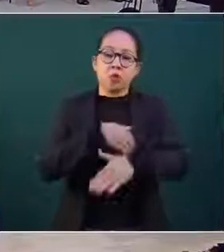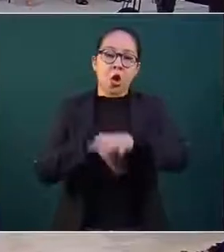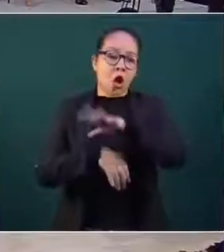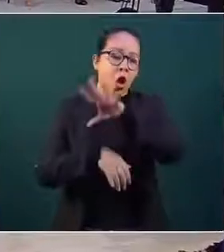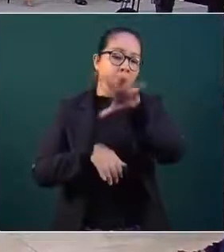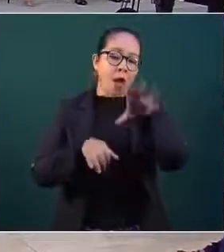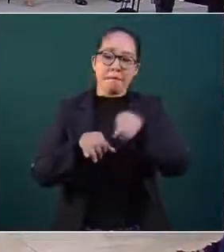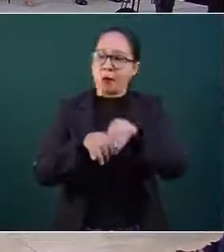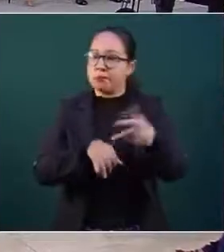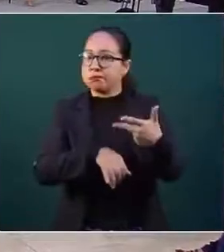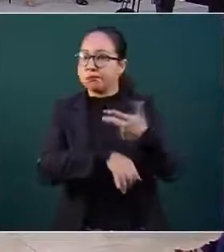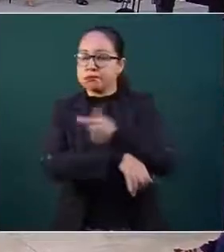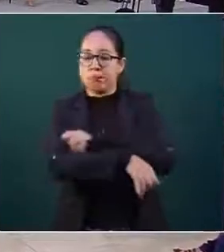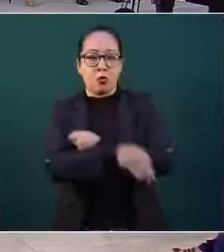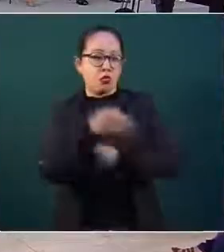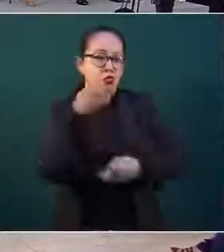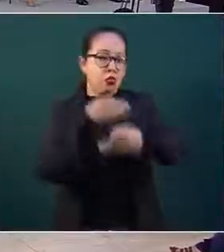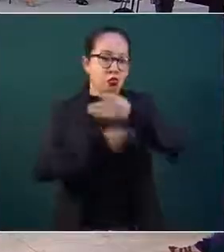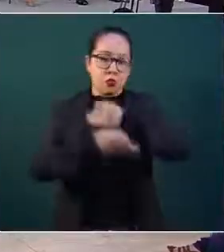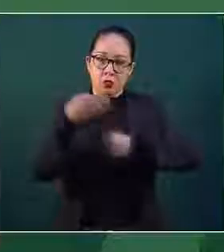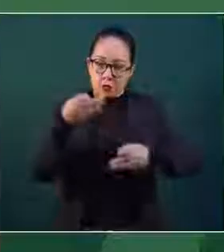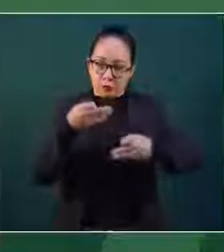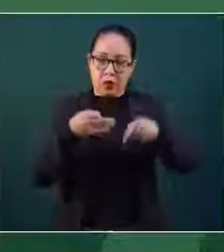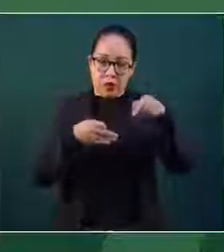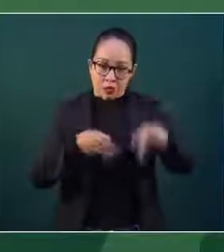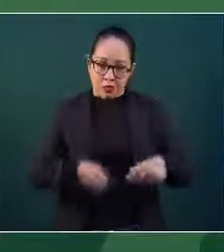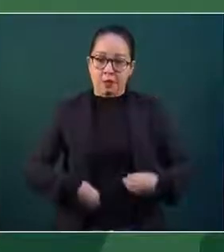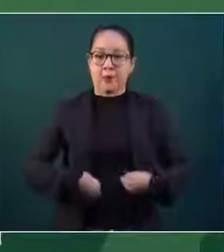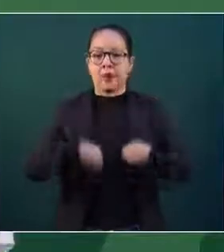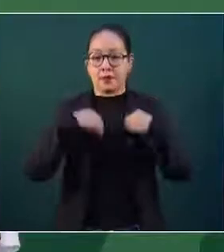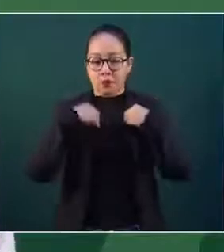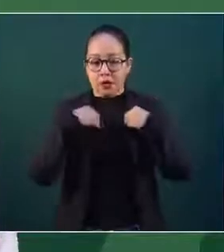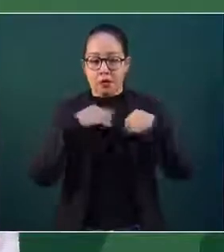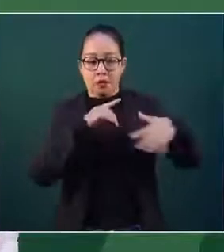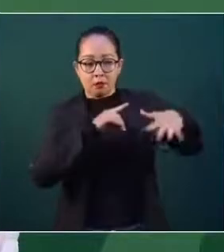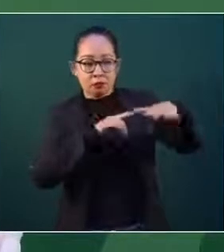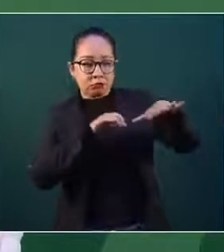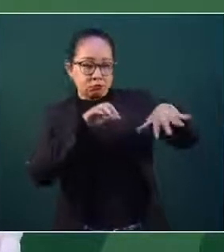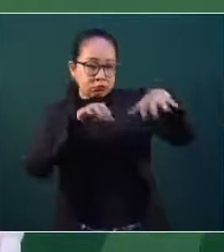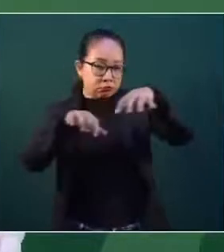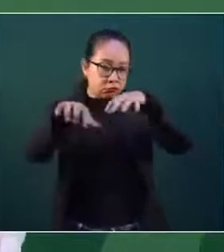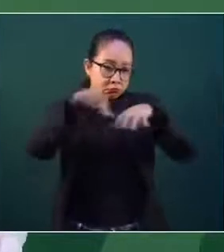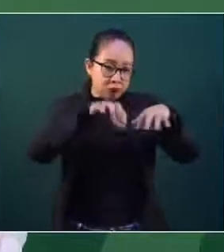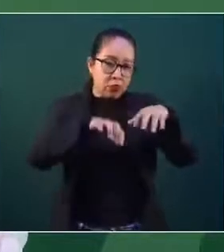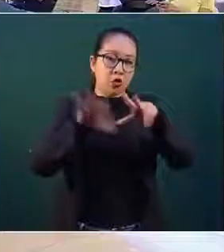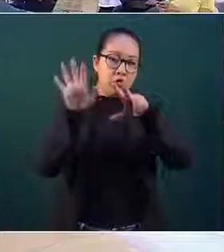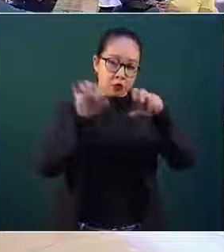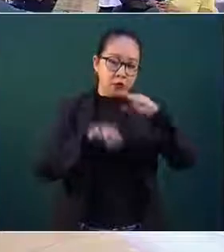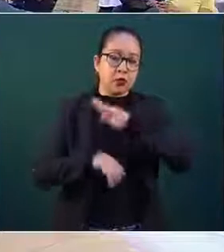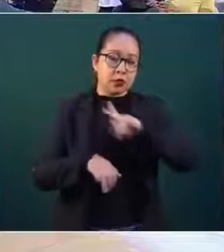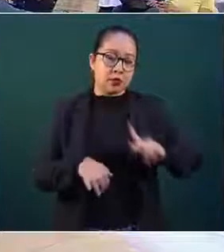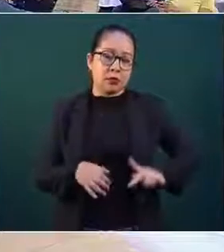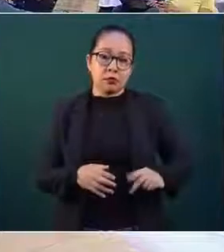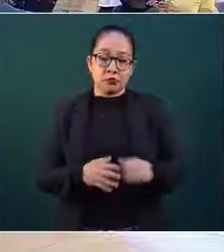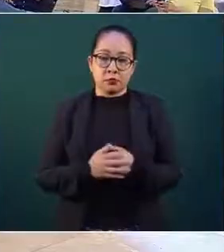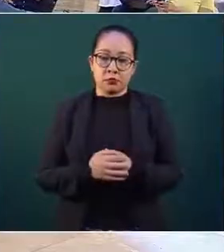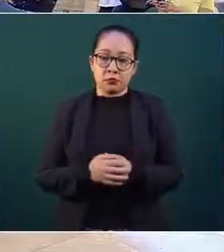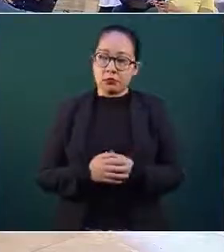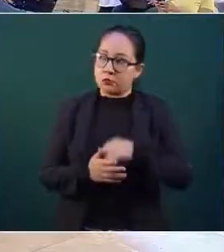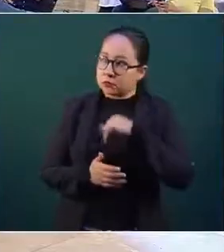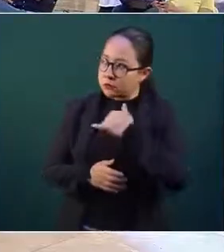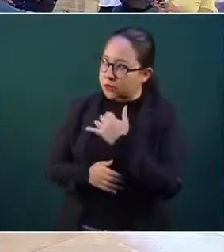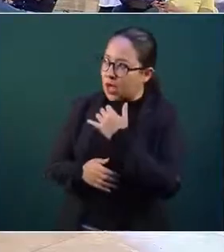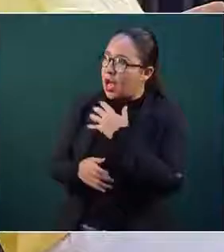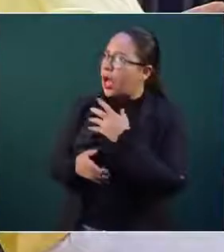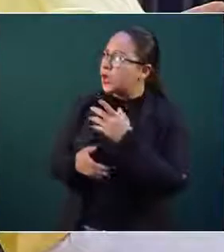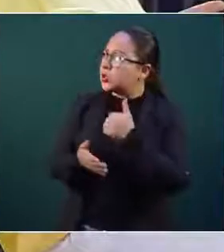decir, todos los que viven en estos alrededor de 800 municipios. ¿Y en las capitales se ha alejado el riesgo